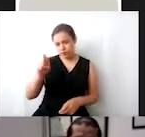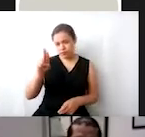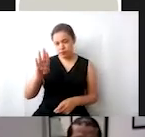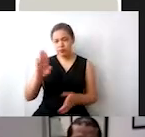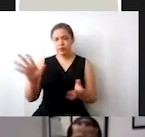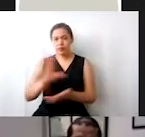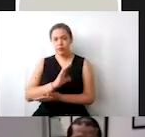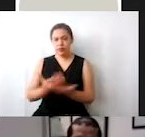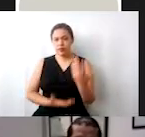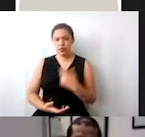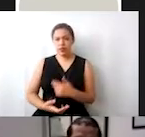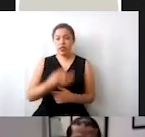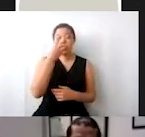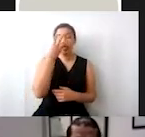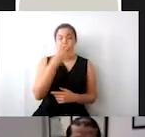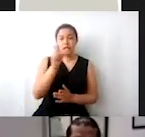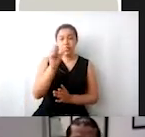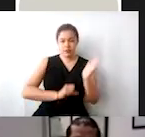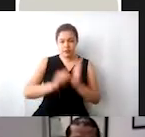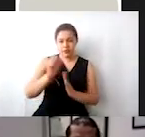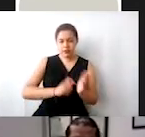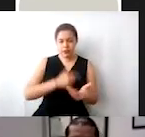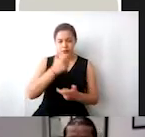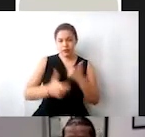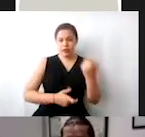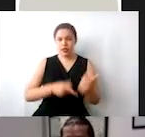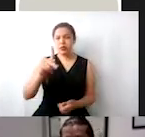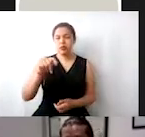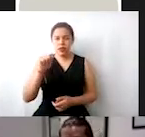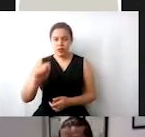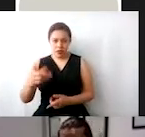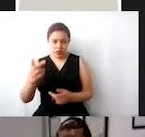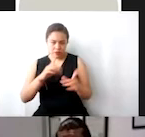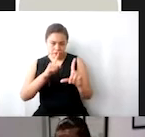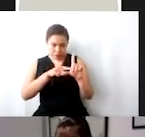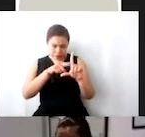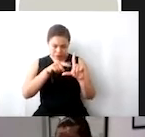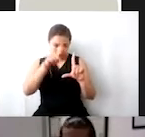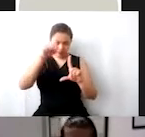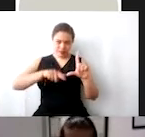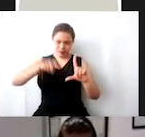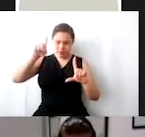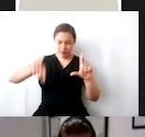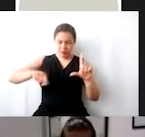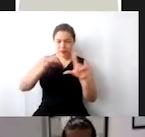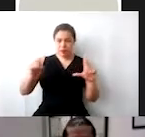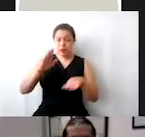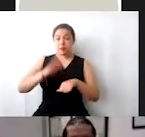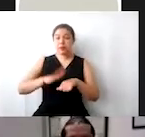máximo 3 meses de salario del trabajador o el promedio de la PTU recibida en los últimos 3 años, la que resulte mayor.